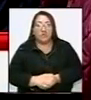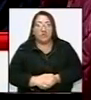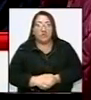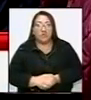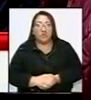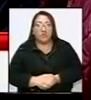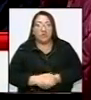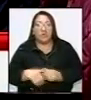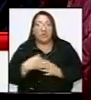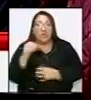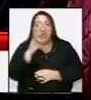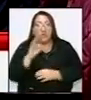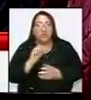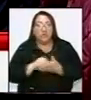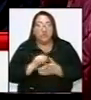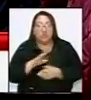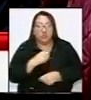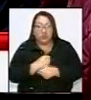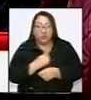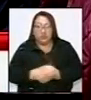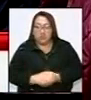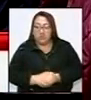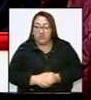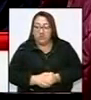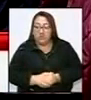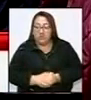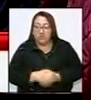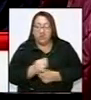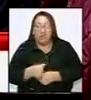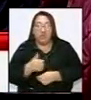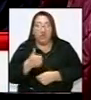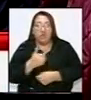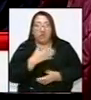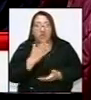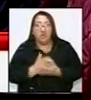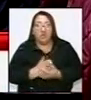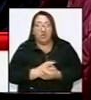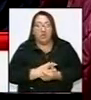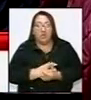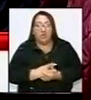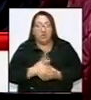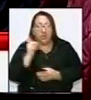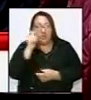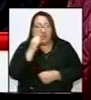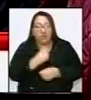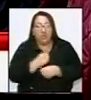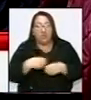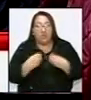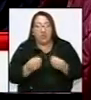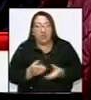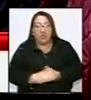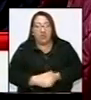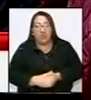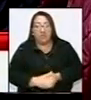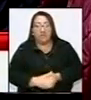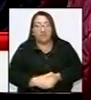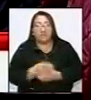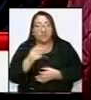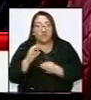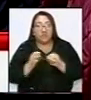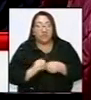los porcentajes previstos por su ejecución, las principales deficiencias o dificultades en la ejecución del